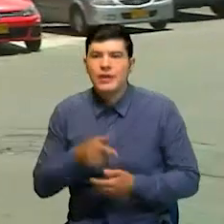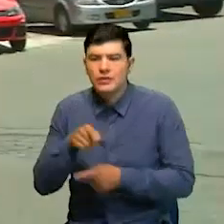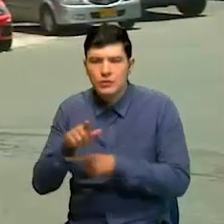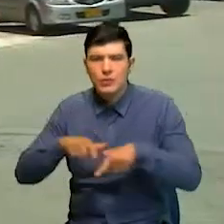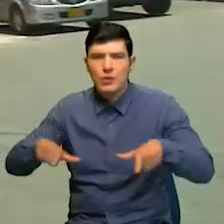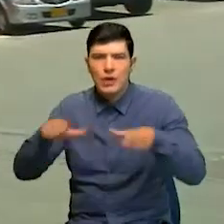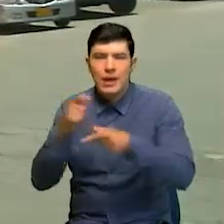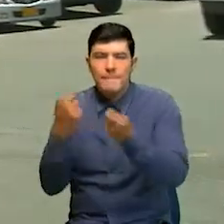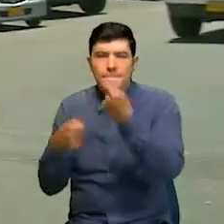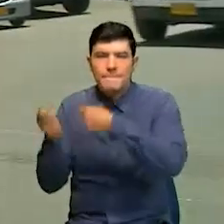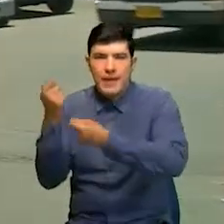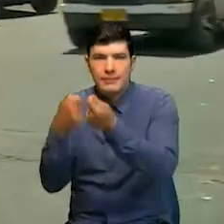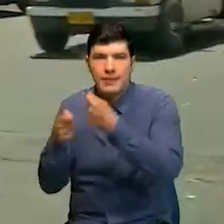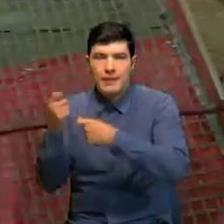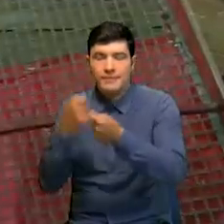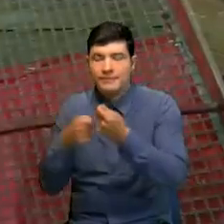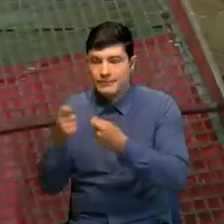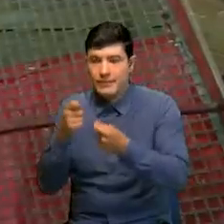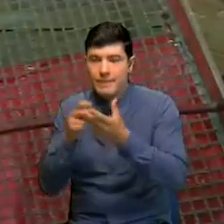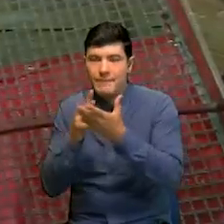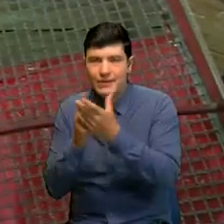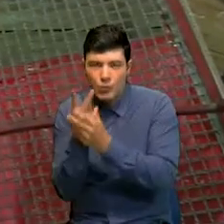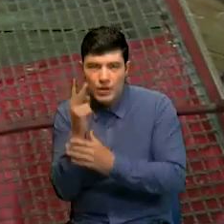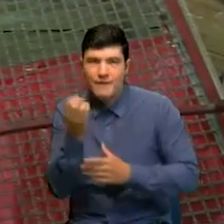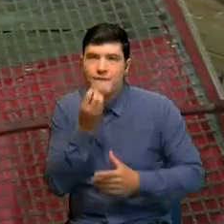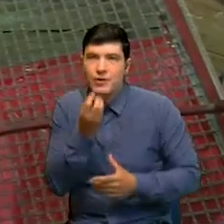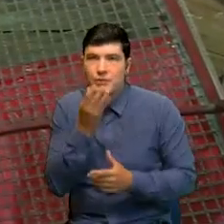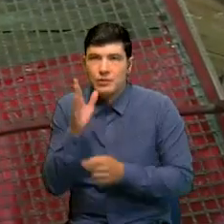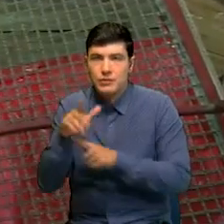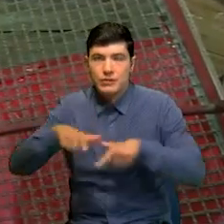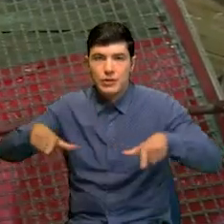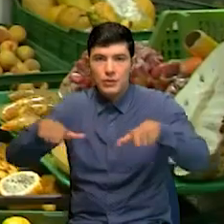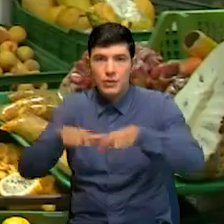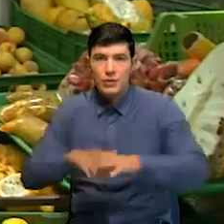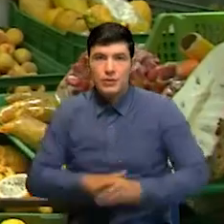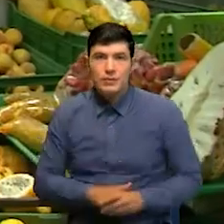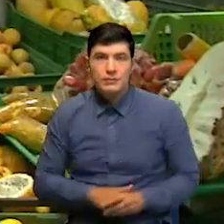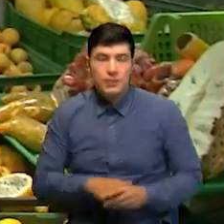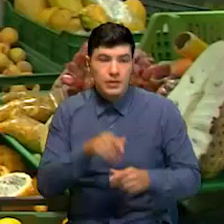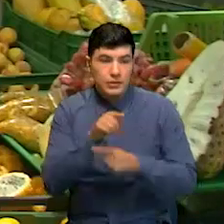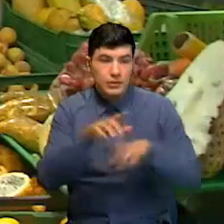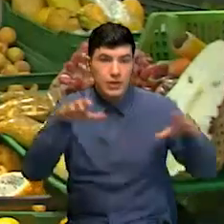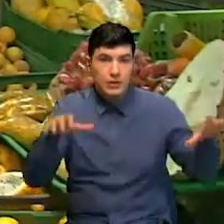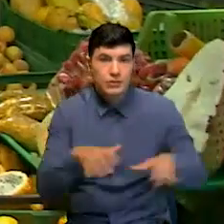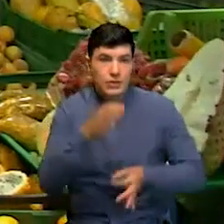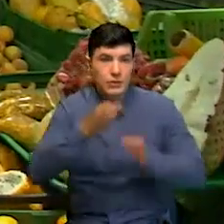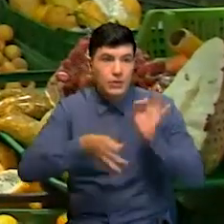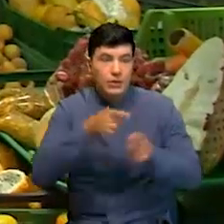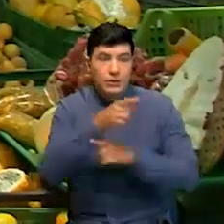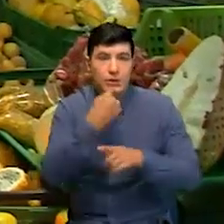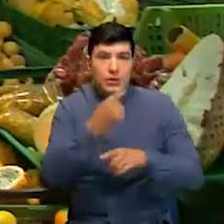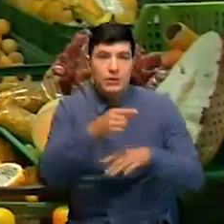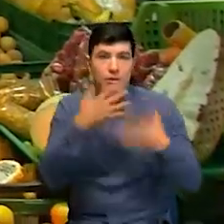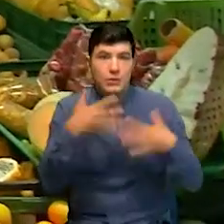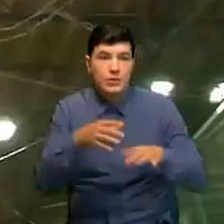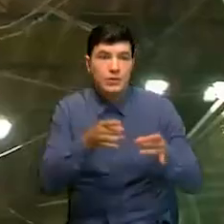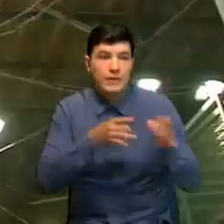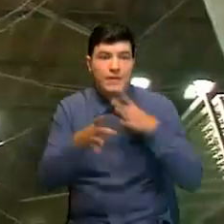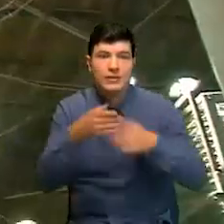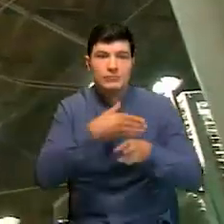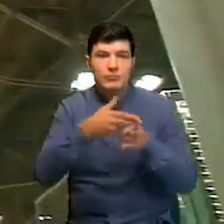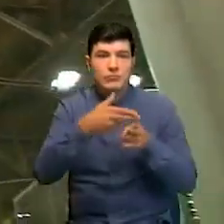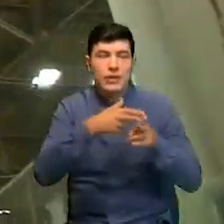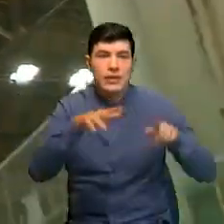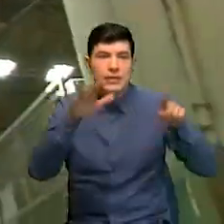exige a la alcaldía de bucaramanga la remodelación de la plaza san francisco dicha acción jurídica da un plazo de seis meses